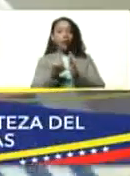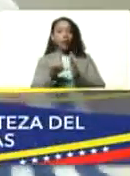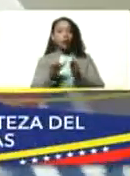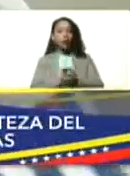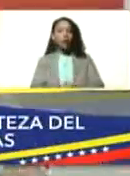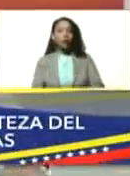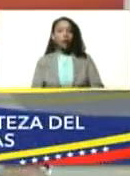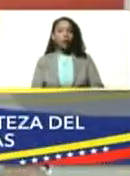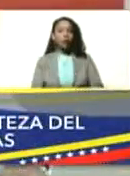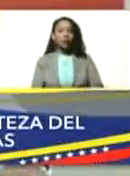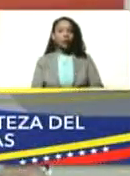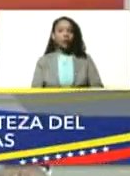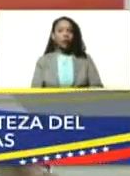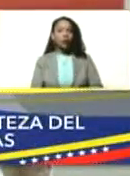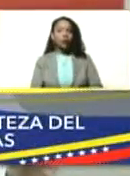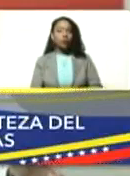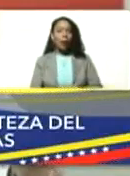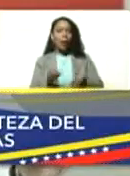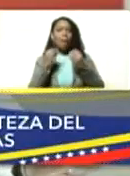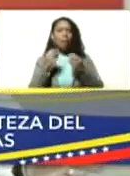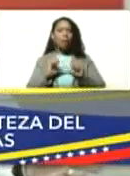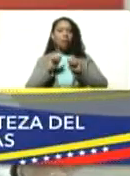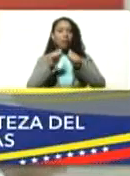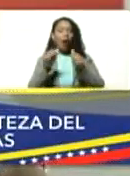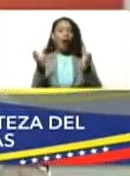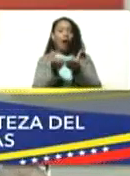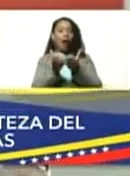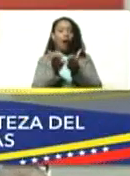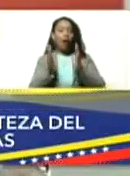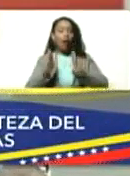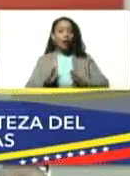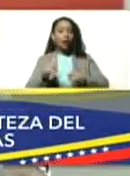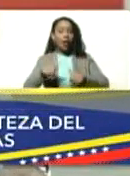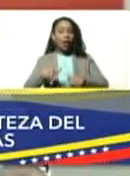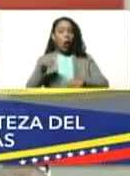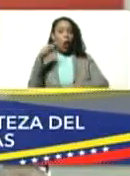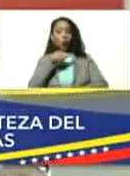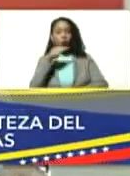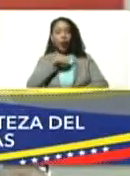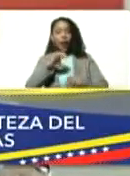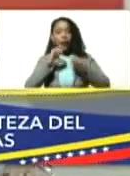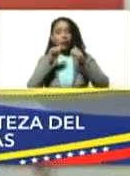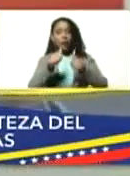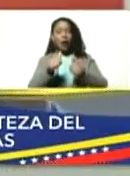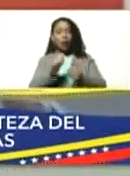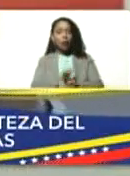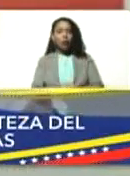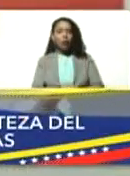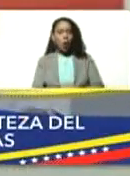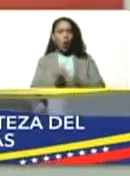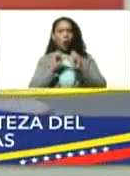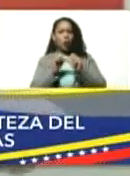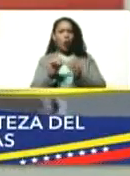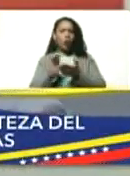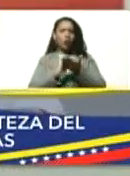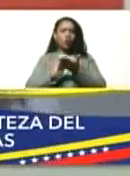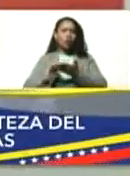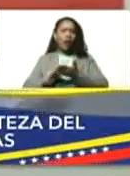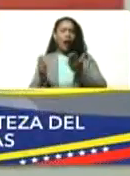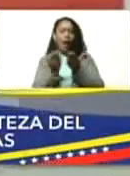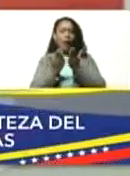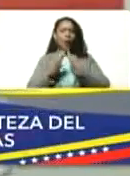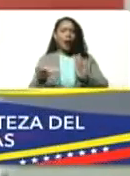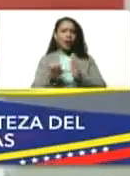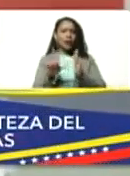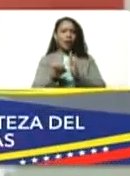Simoncito, para el inicio de clases ahora en octubre, que iniciamos clases, y seguimos recuperando escuelas,